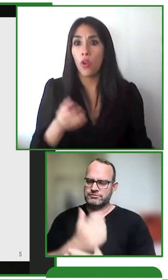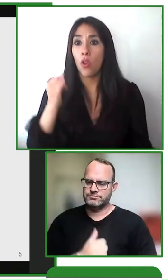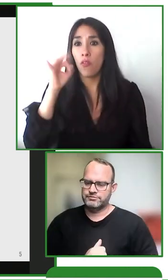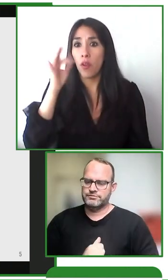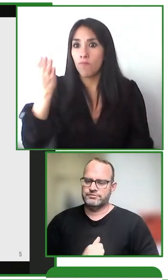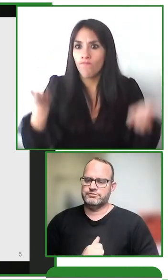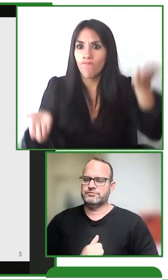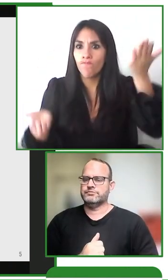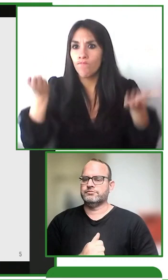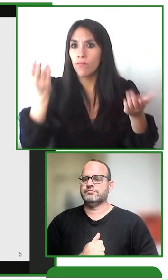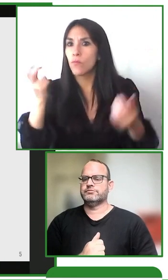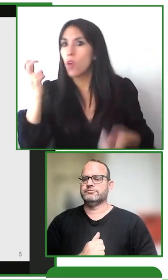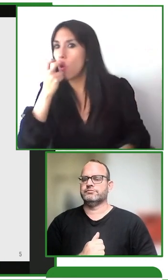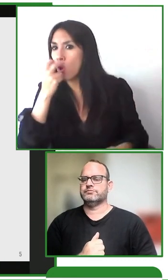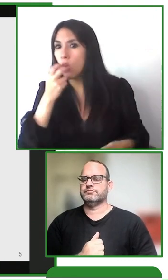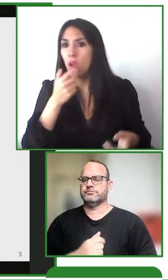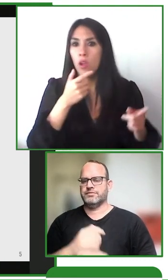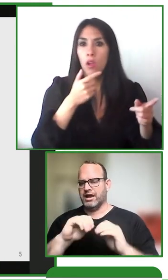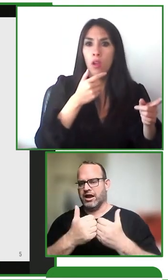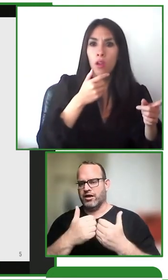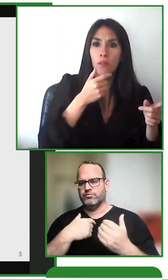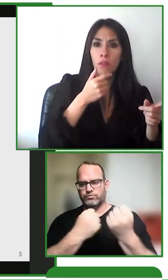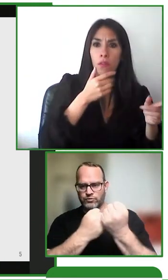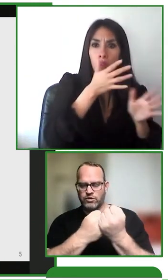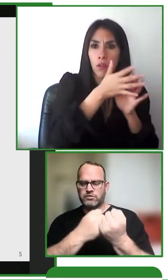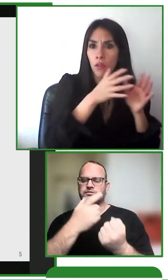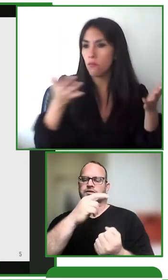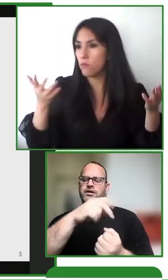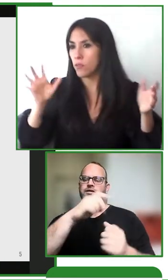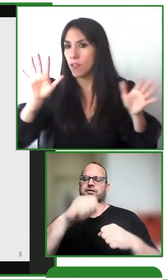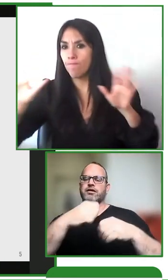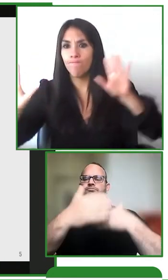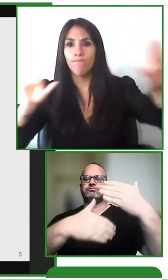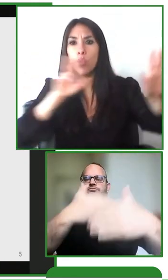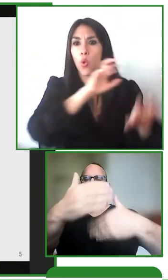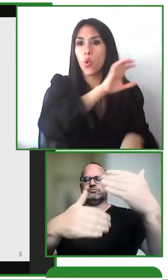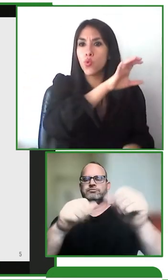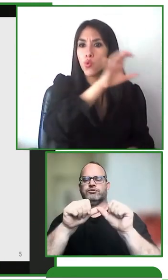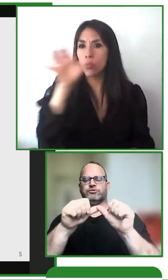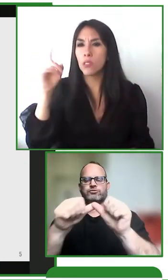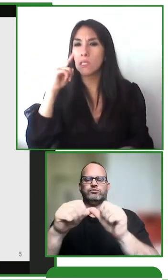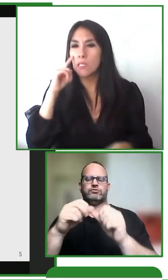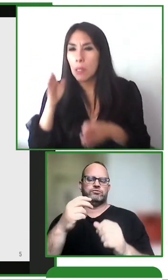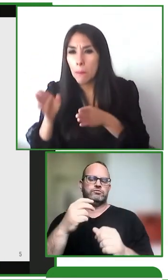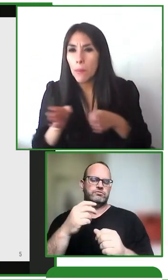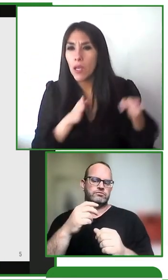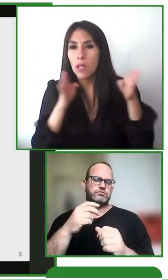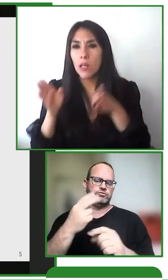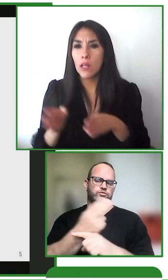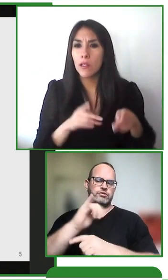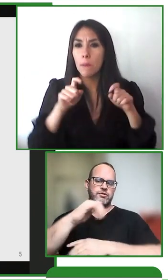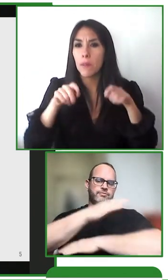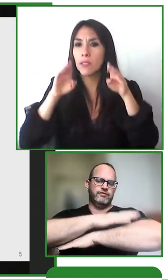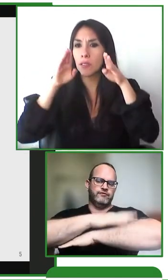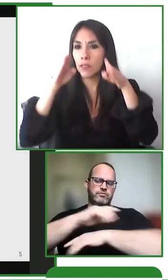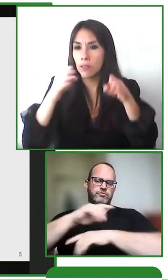su país. Y nuestra estrategia es trabajar con cada una de las comunidades para que